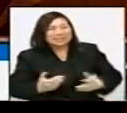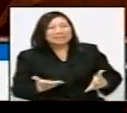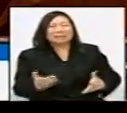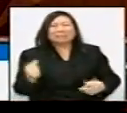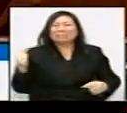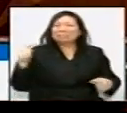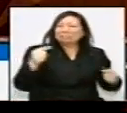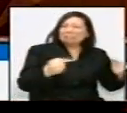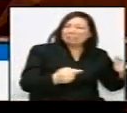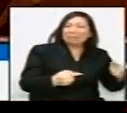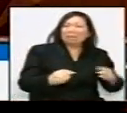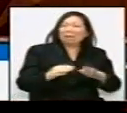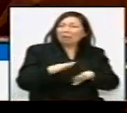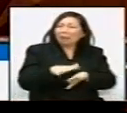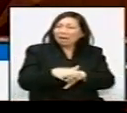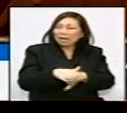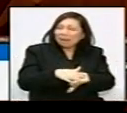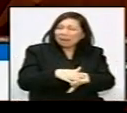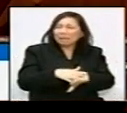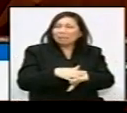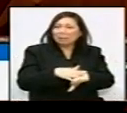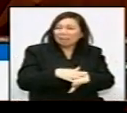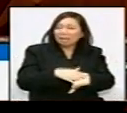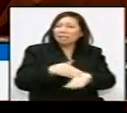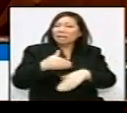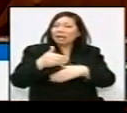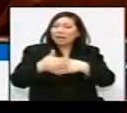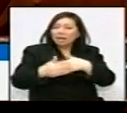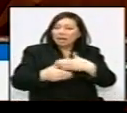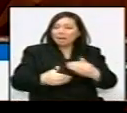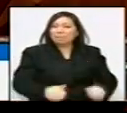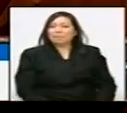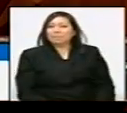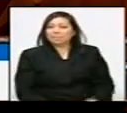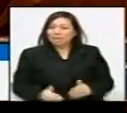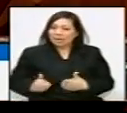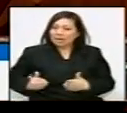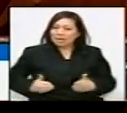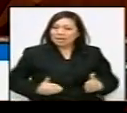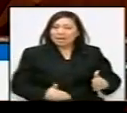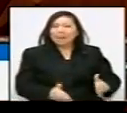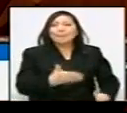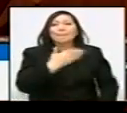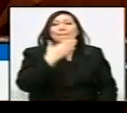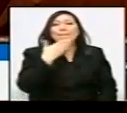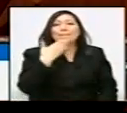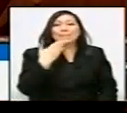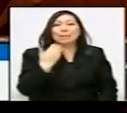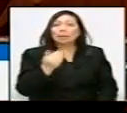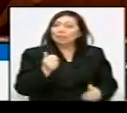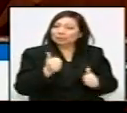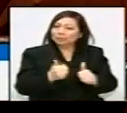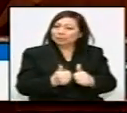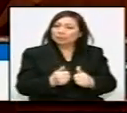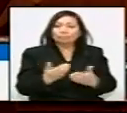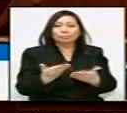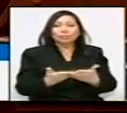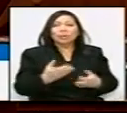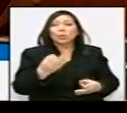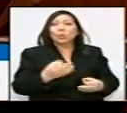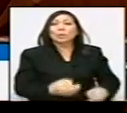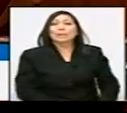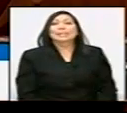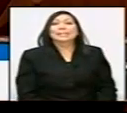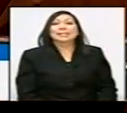el lento avance, creemos que estamos camino a mejorar el sistema de administración de